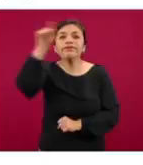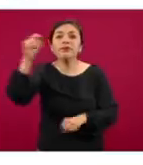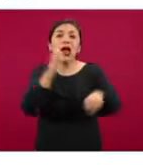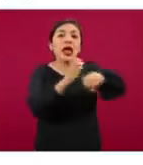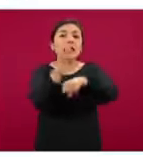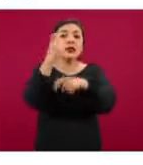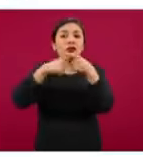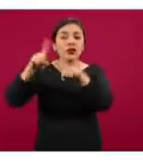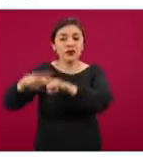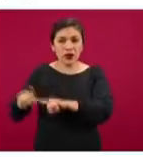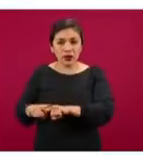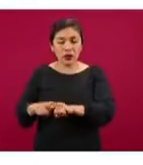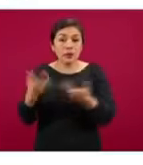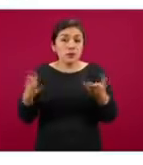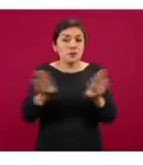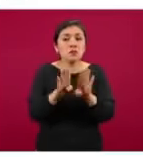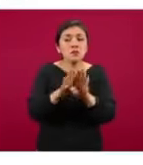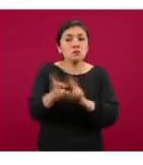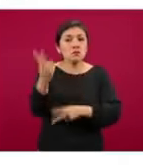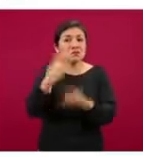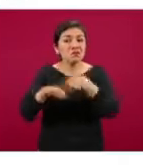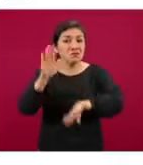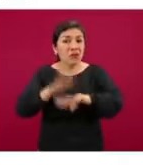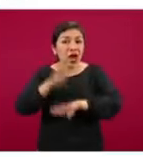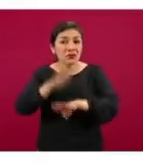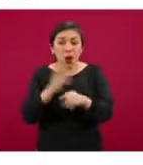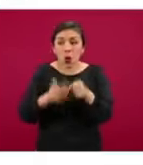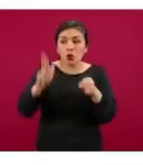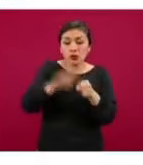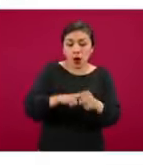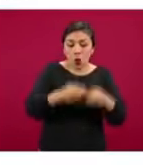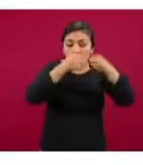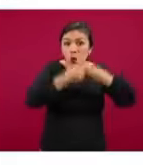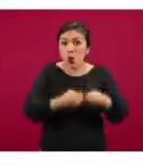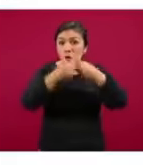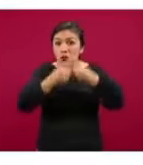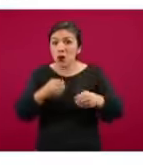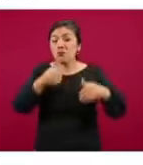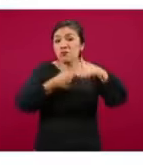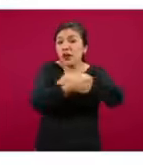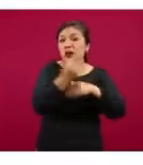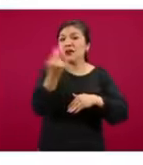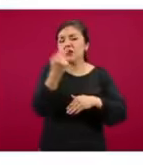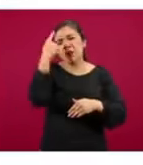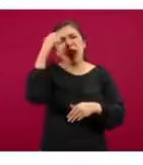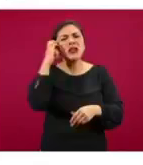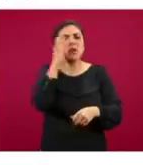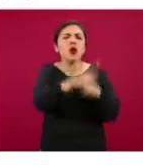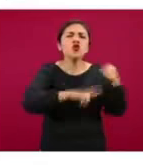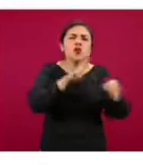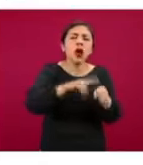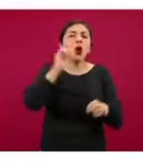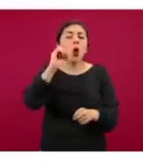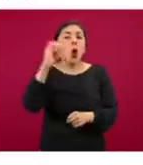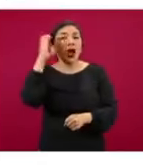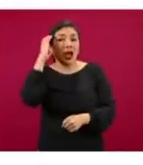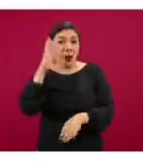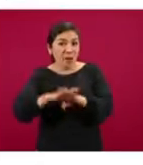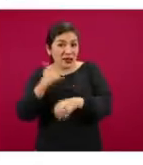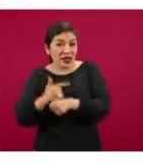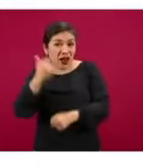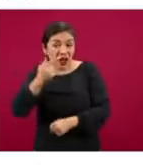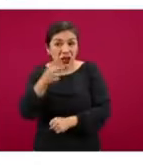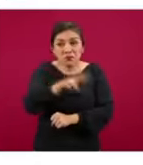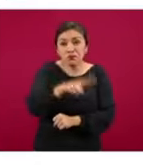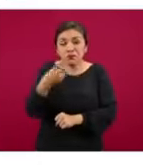las entidades. En la medida que se incrementa mi ocupación hospitalaria, ya sea de camas generales o de camas con ventilador, quiere